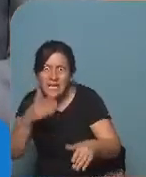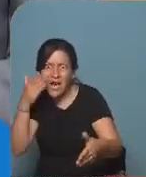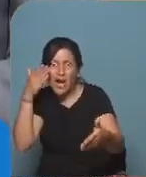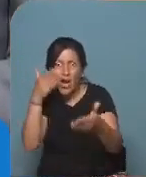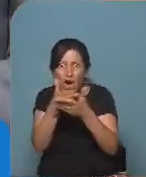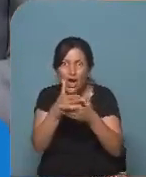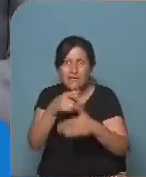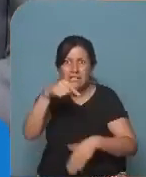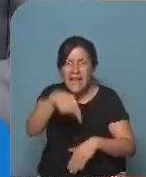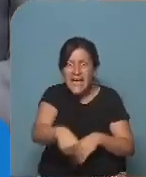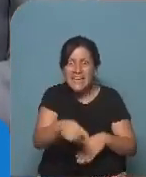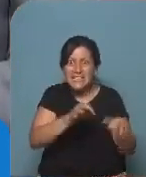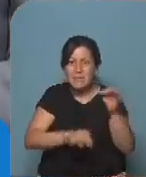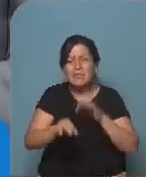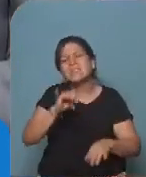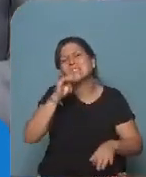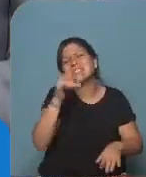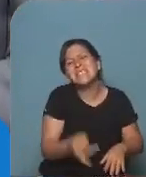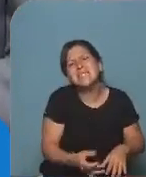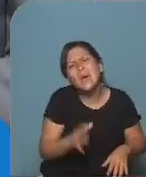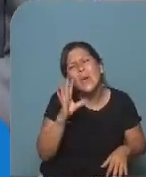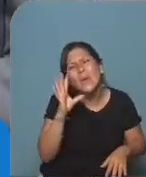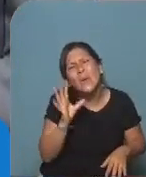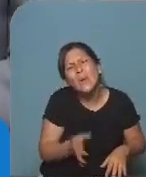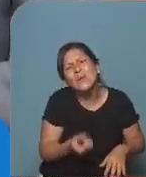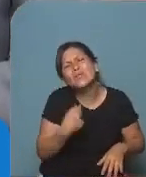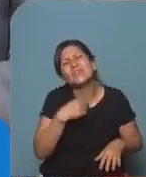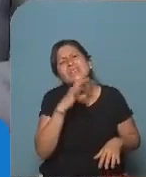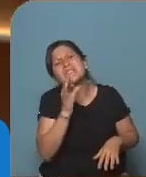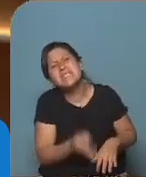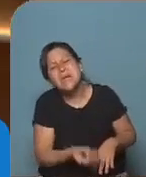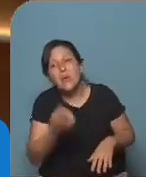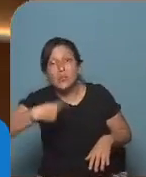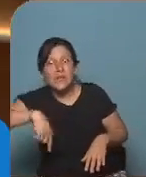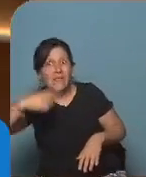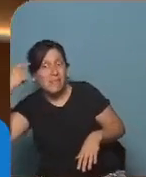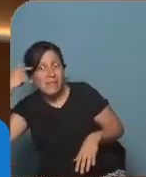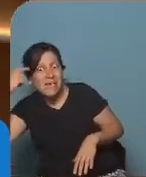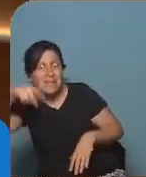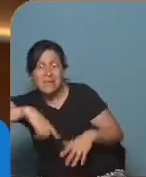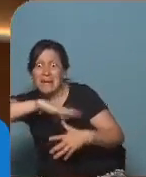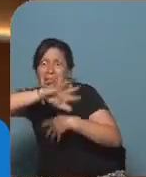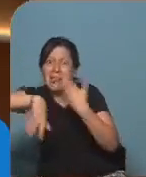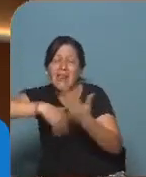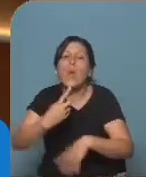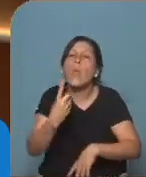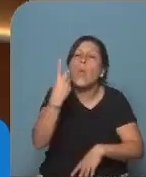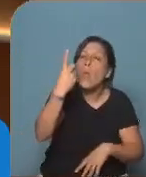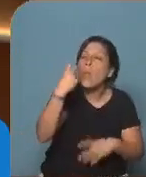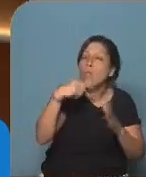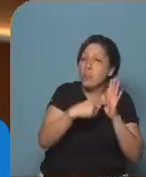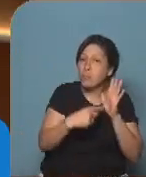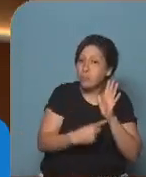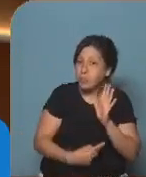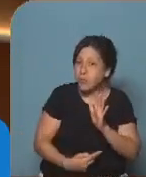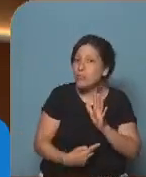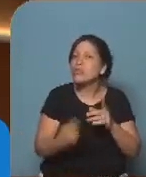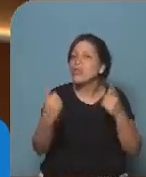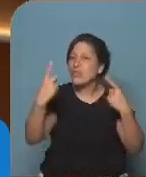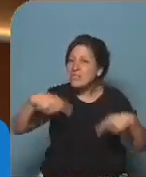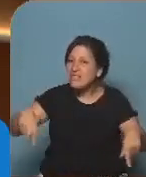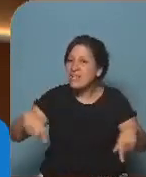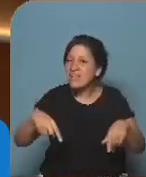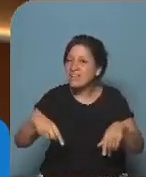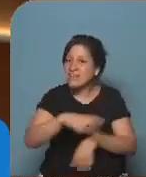de 16 a 15 la Pero edad. por supuesto, lo Si que pasa es ustedes que una proponen cosa... 10, imagínense Pero, lo que... sí, lo que pasa es que una cosa es hablar cuando uno está sentado atrás de un